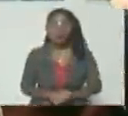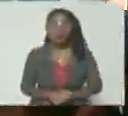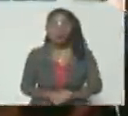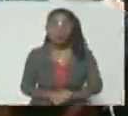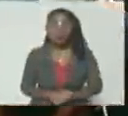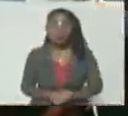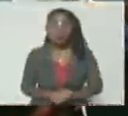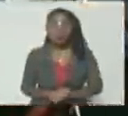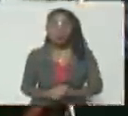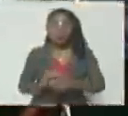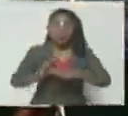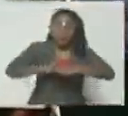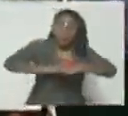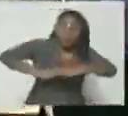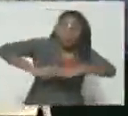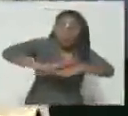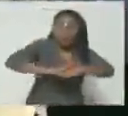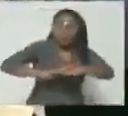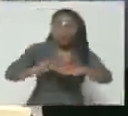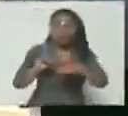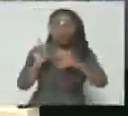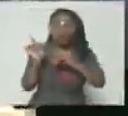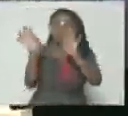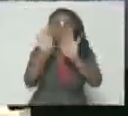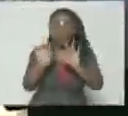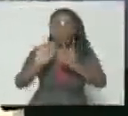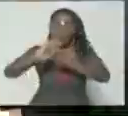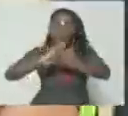Luego se limpia de esta manera.